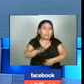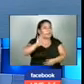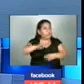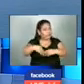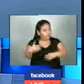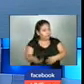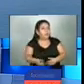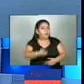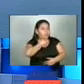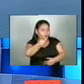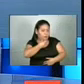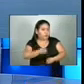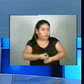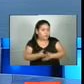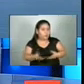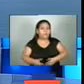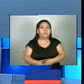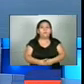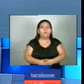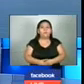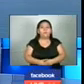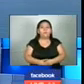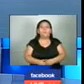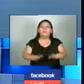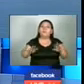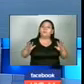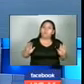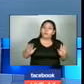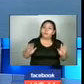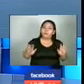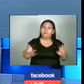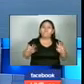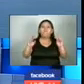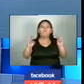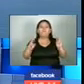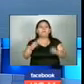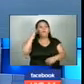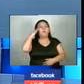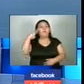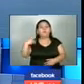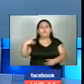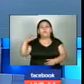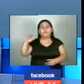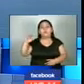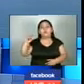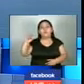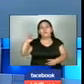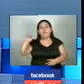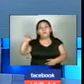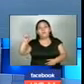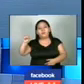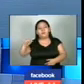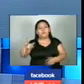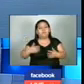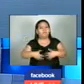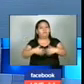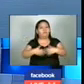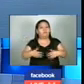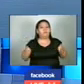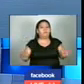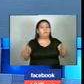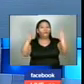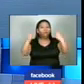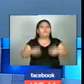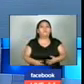Cuando tengamos más información, la vamos a compartir con ustedes. Mientras, vamos con Clarisa Cepeda, quien nos presenta lo más destacado de Acontecer